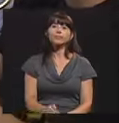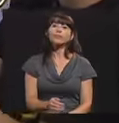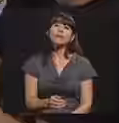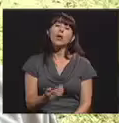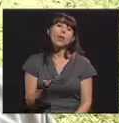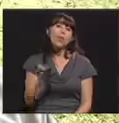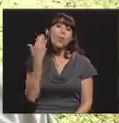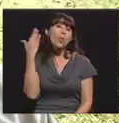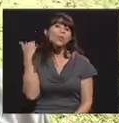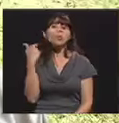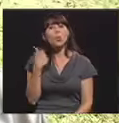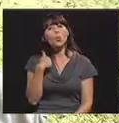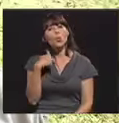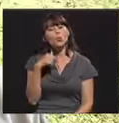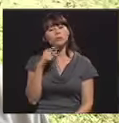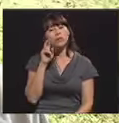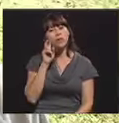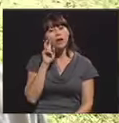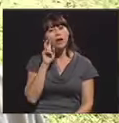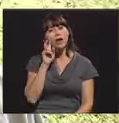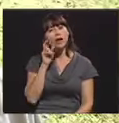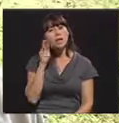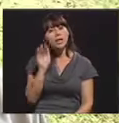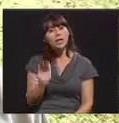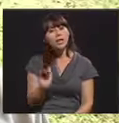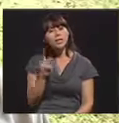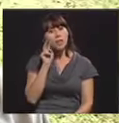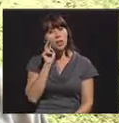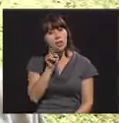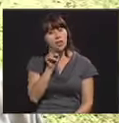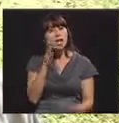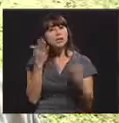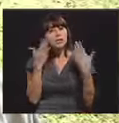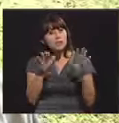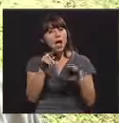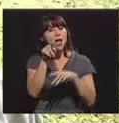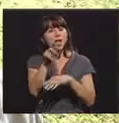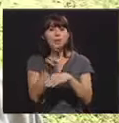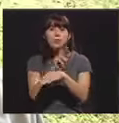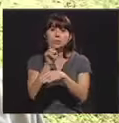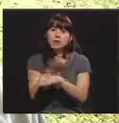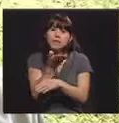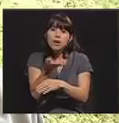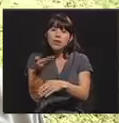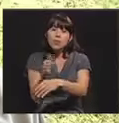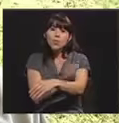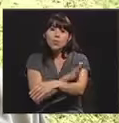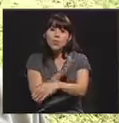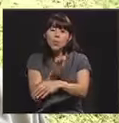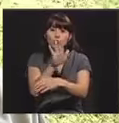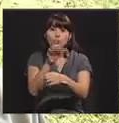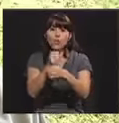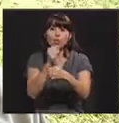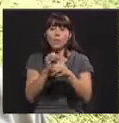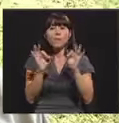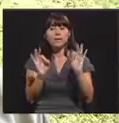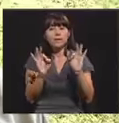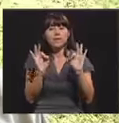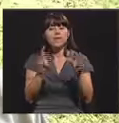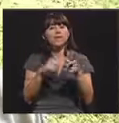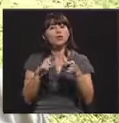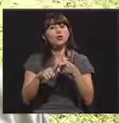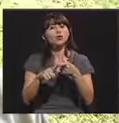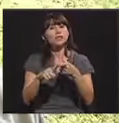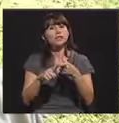Cuando uno estaba pequeño, veía que él ya tocaba y se desempeñaba en su profesión bastante bien, entonces fue